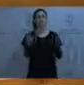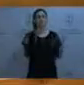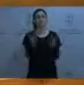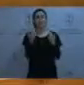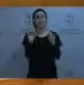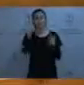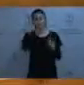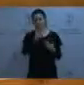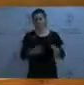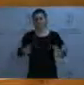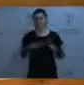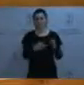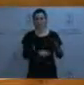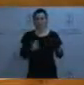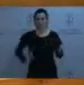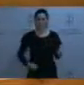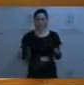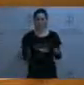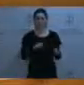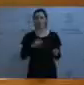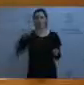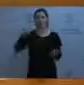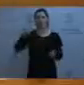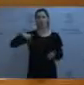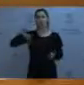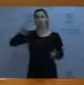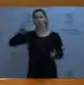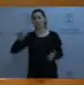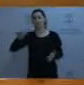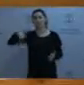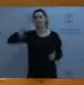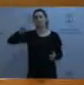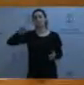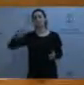del Grupo Parlamentario Podemos Asturias, don Daniel Marí Ripa, al Consejo de Gobierno.